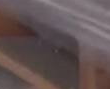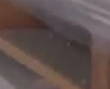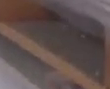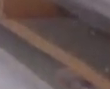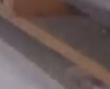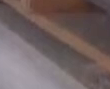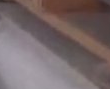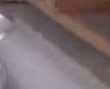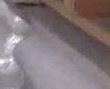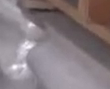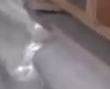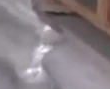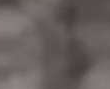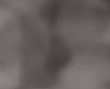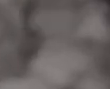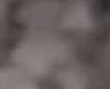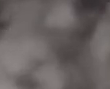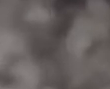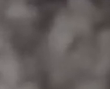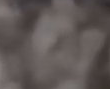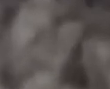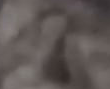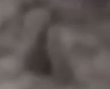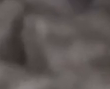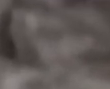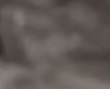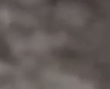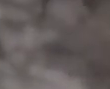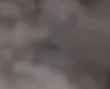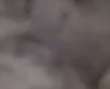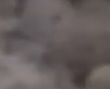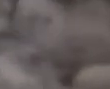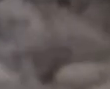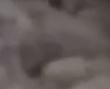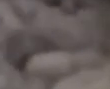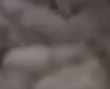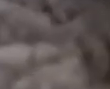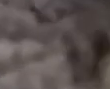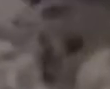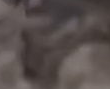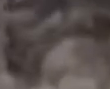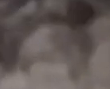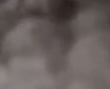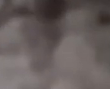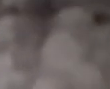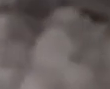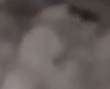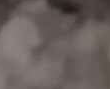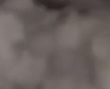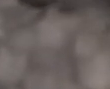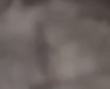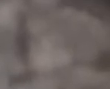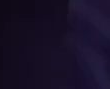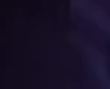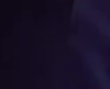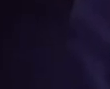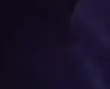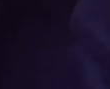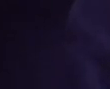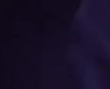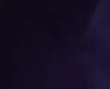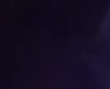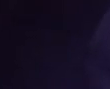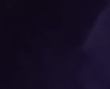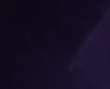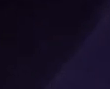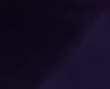provincial y el sector privado para que se generen puestos de trabajo, se restablezca la paz social, se reconstruya el tejido social y la